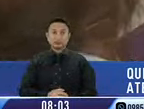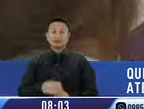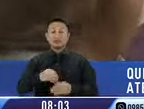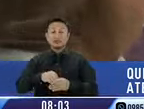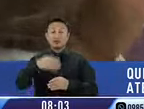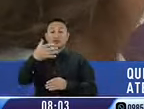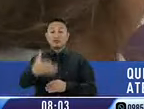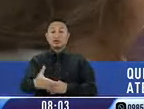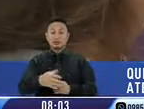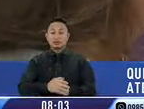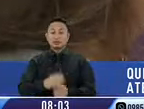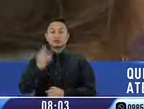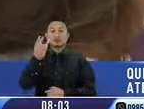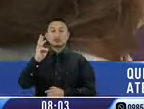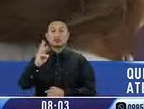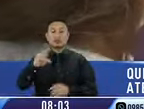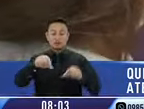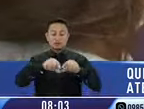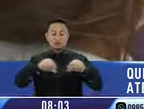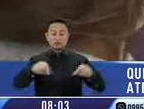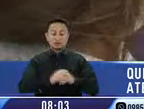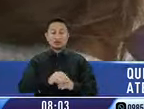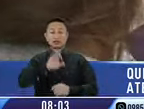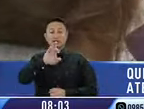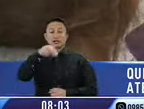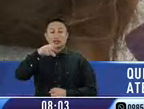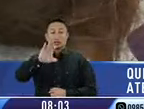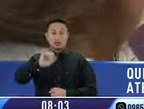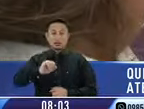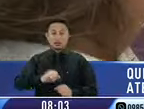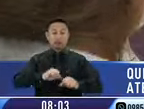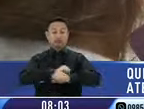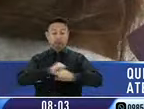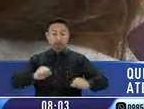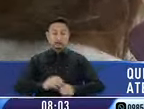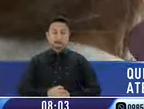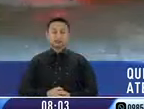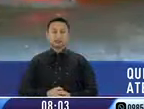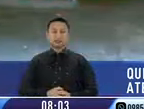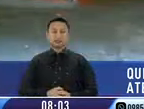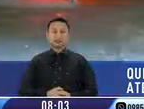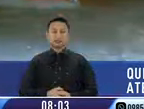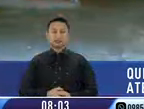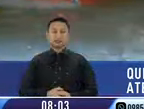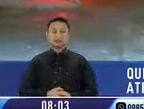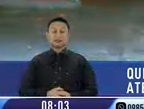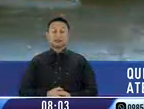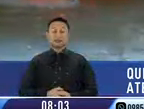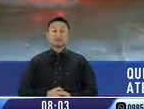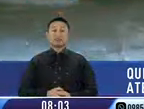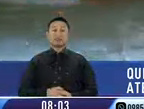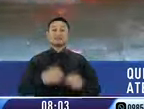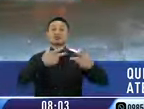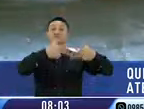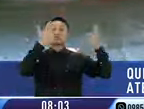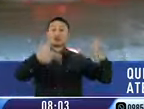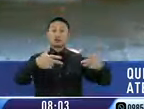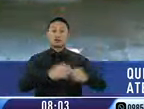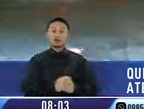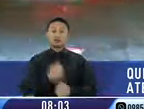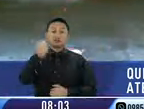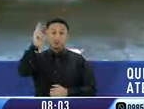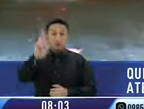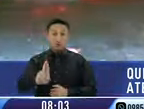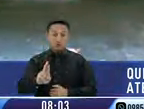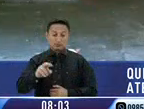afueras con 16 eh cartuchos algo así de explosivos mientras en el sector de San Luis de chillogallo al sur de